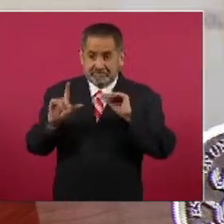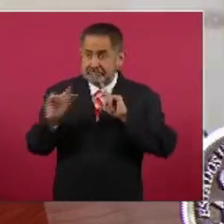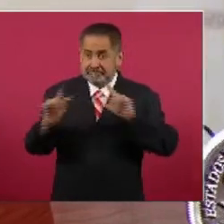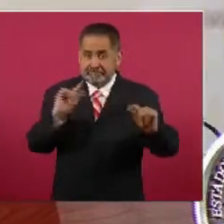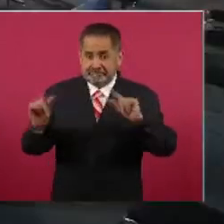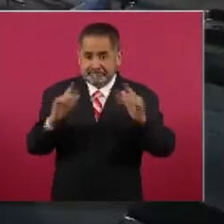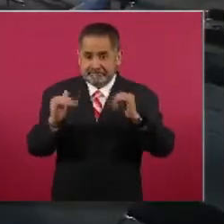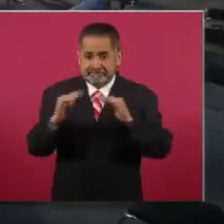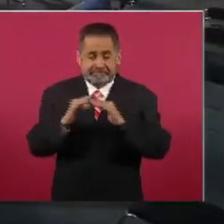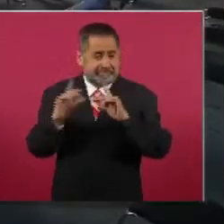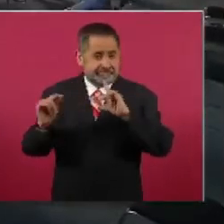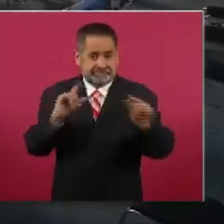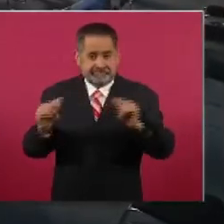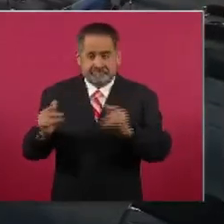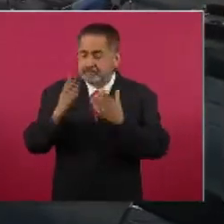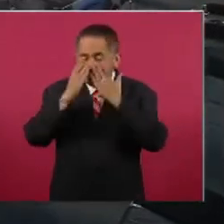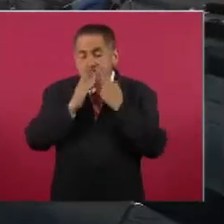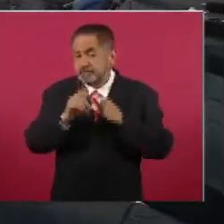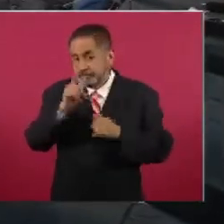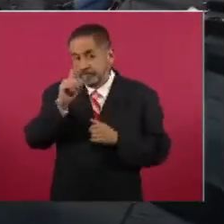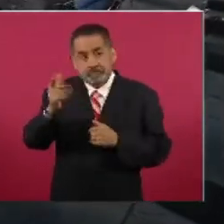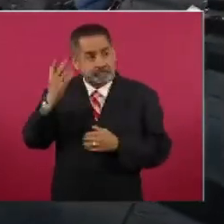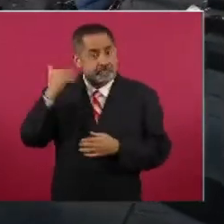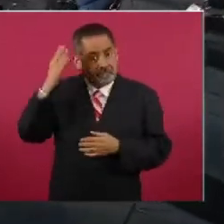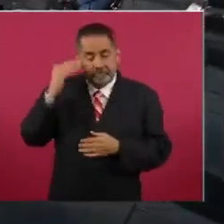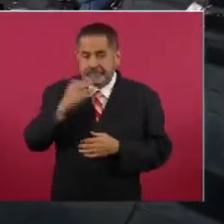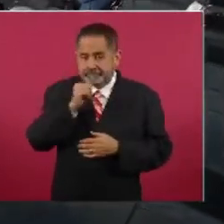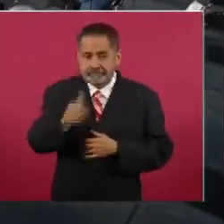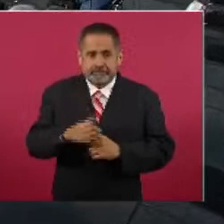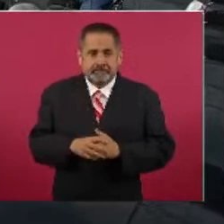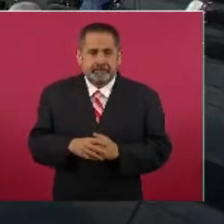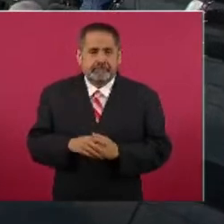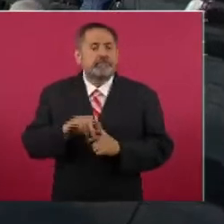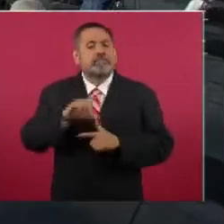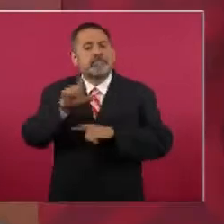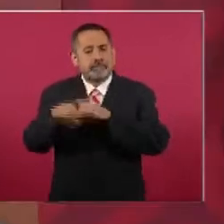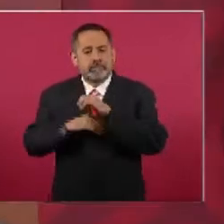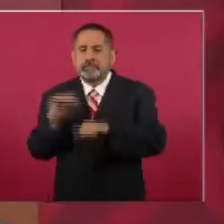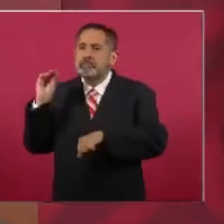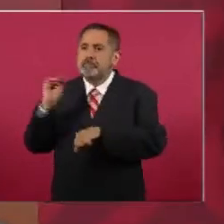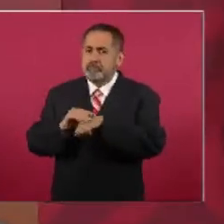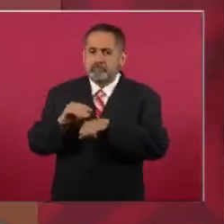no hay luz y luego llegó